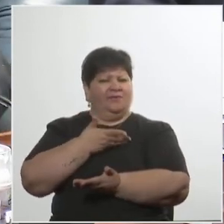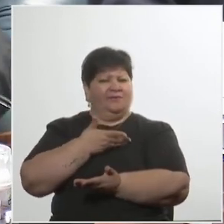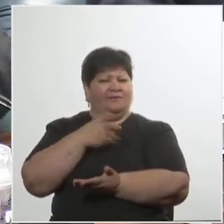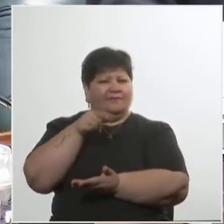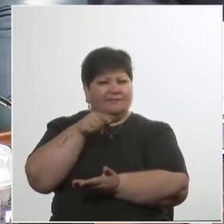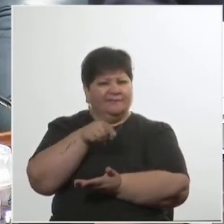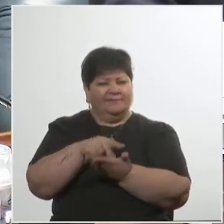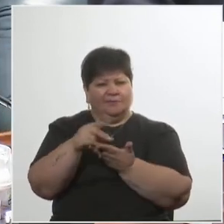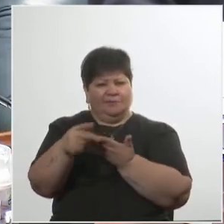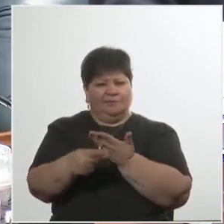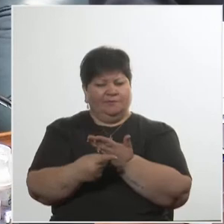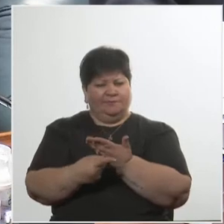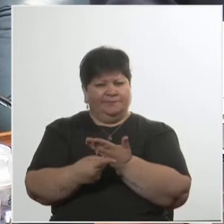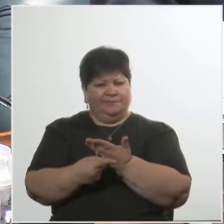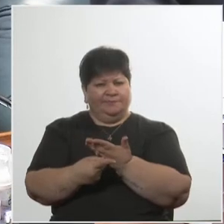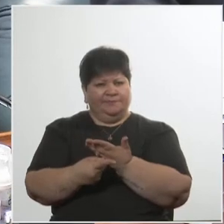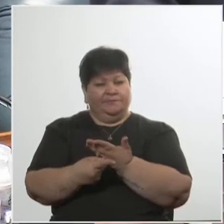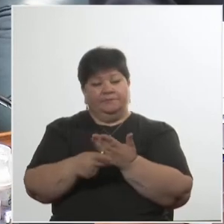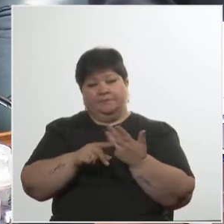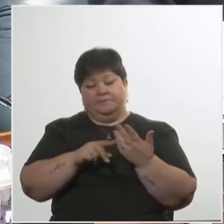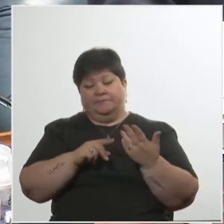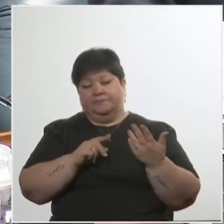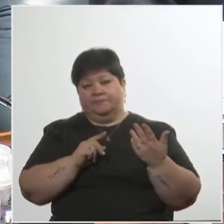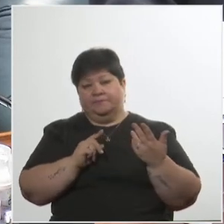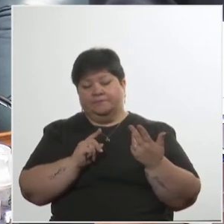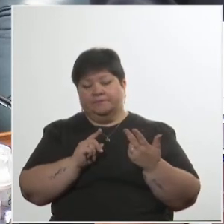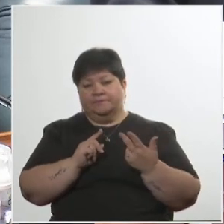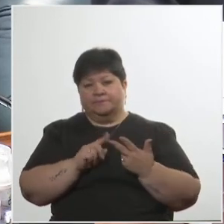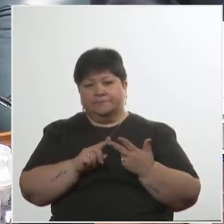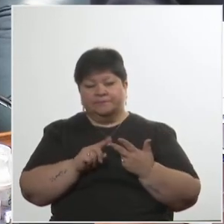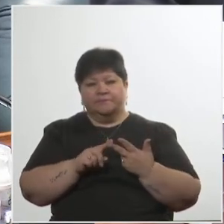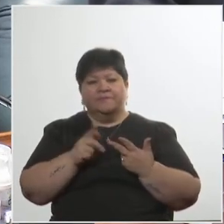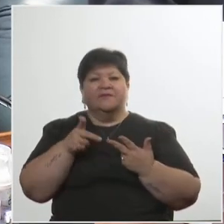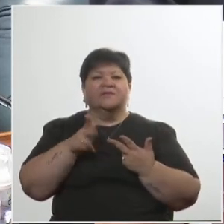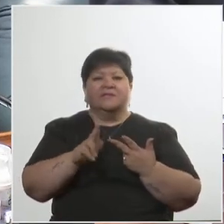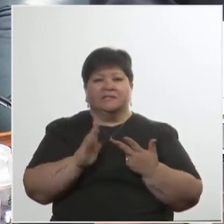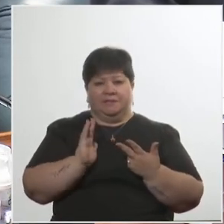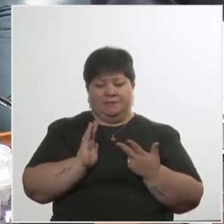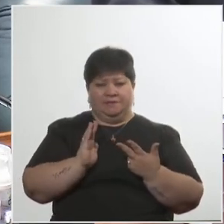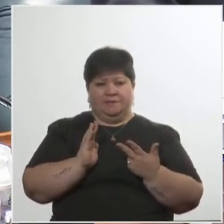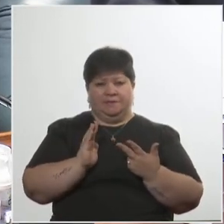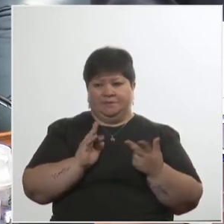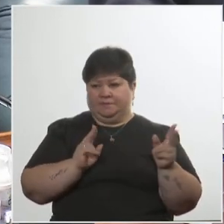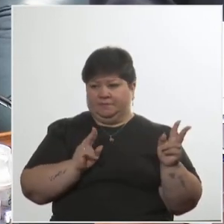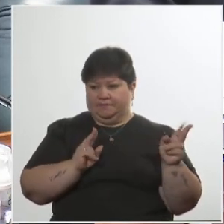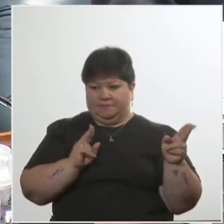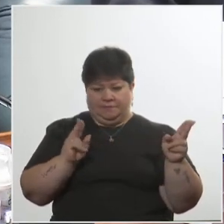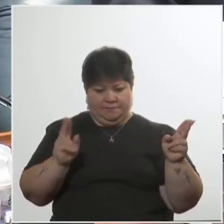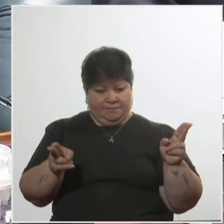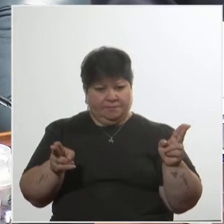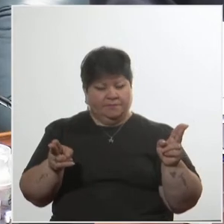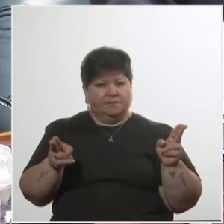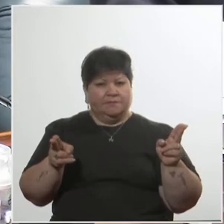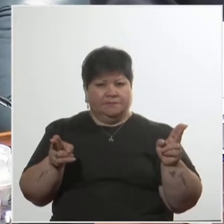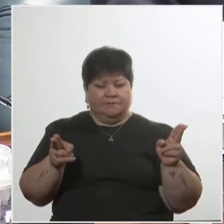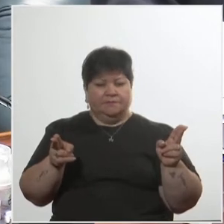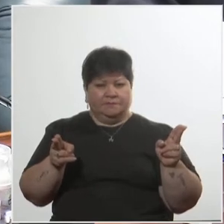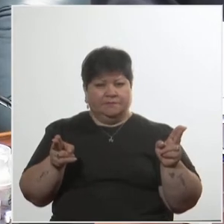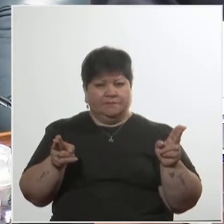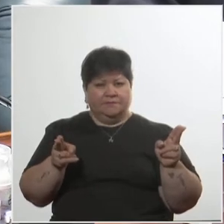iniciativa segundo las fechas la fechas son